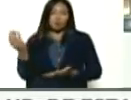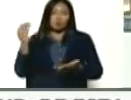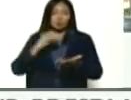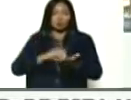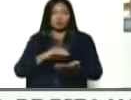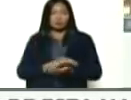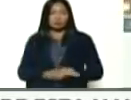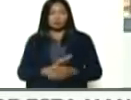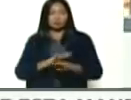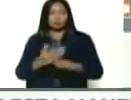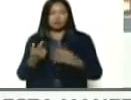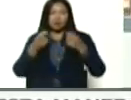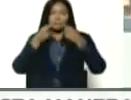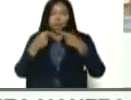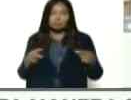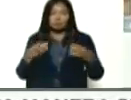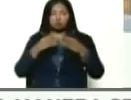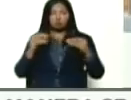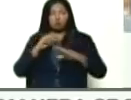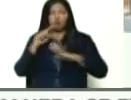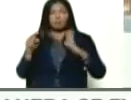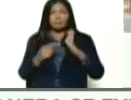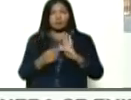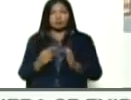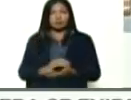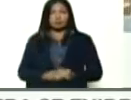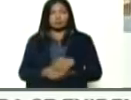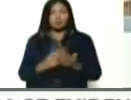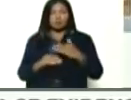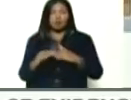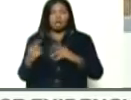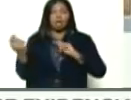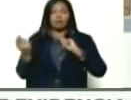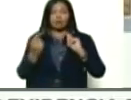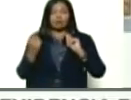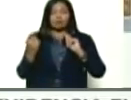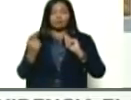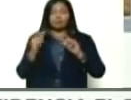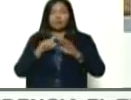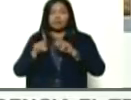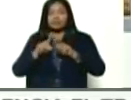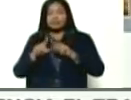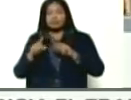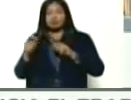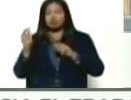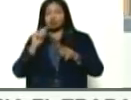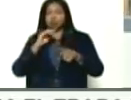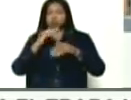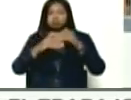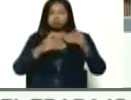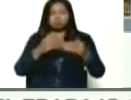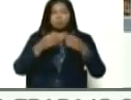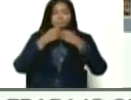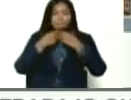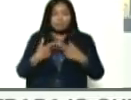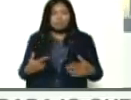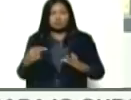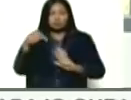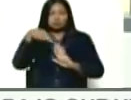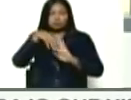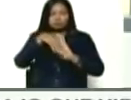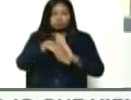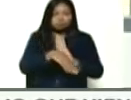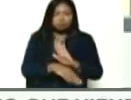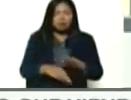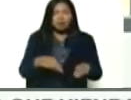porque la ha perdido vamos a hacer autocrítica la misión árbol se ha venido a menos